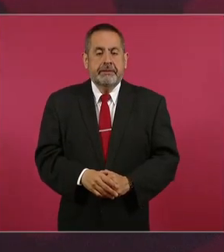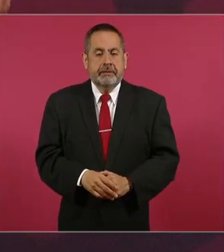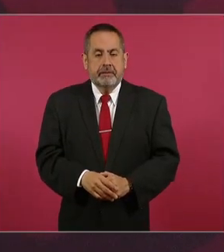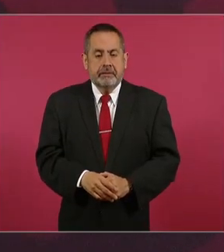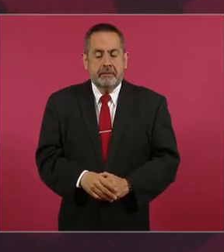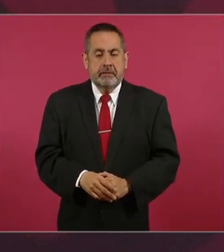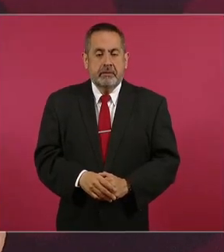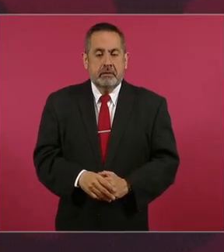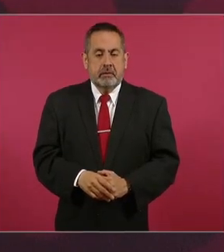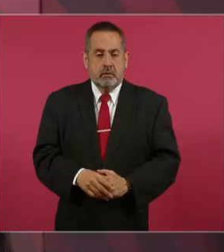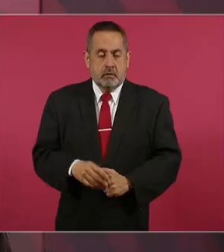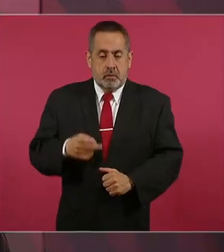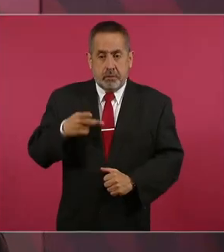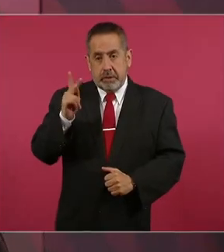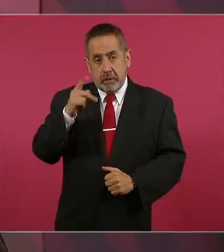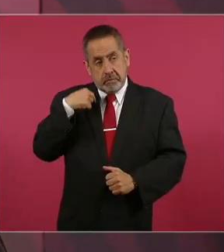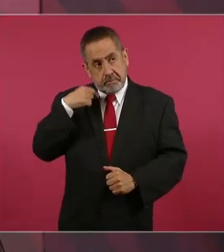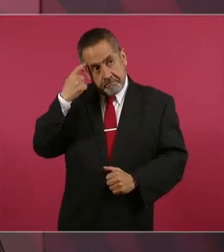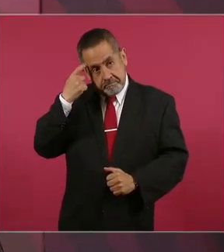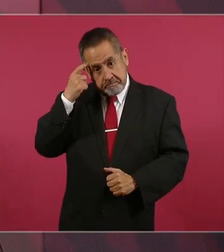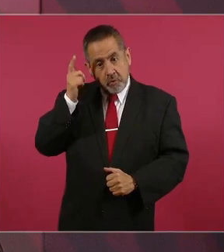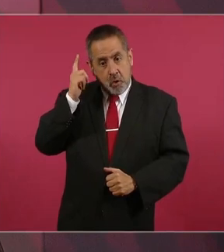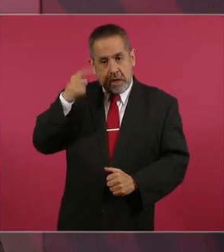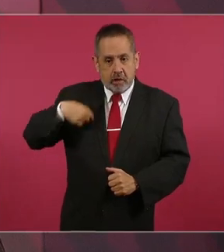lo que esperamos en estos cuatro meses